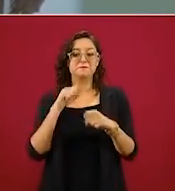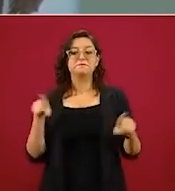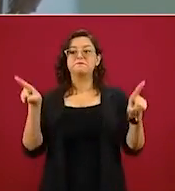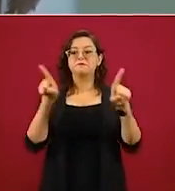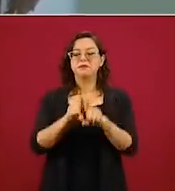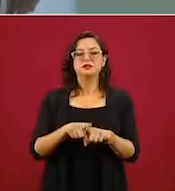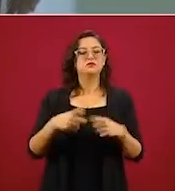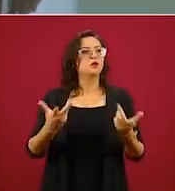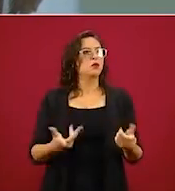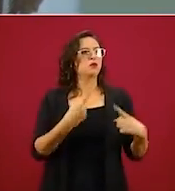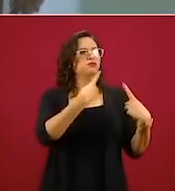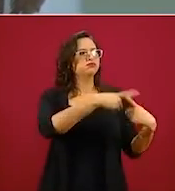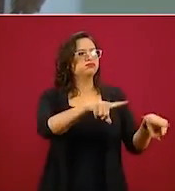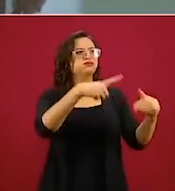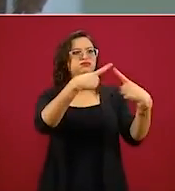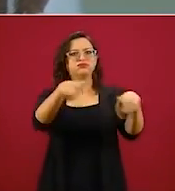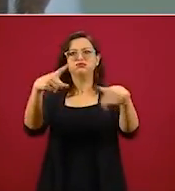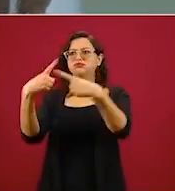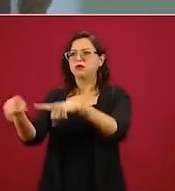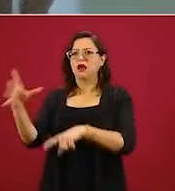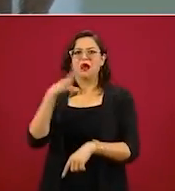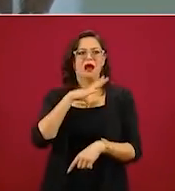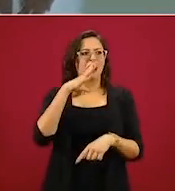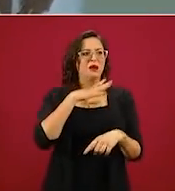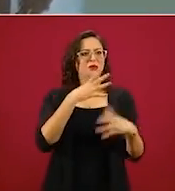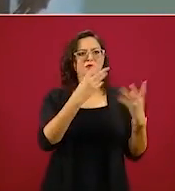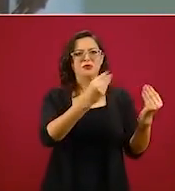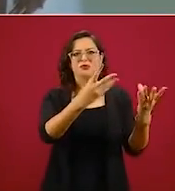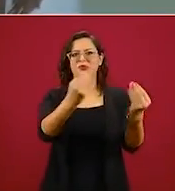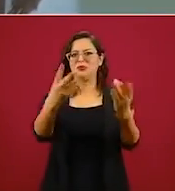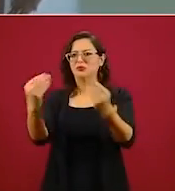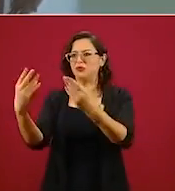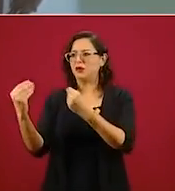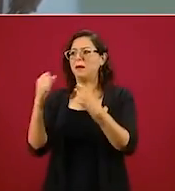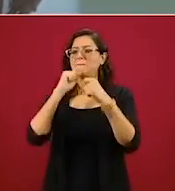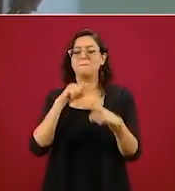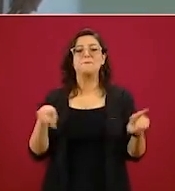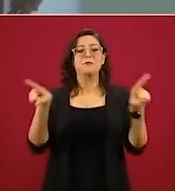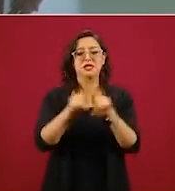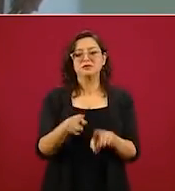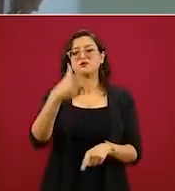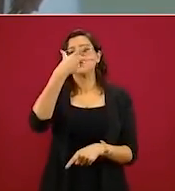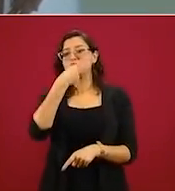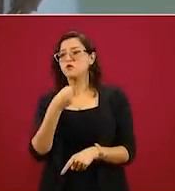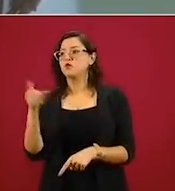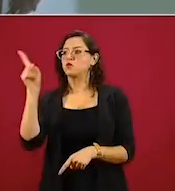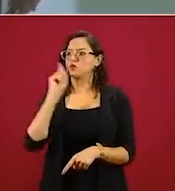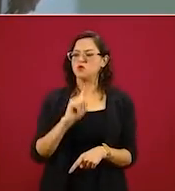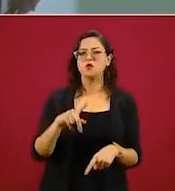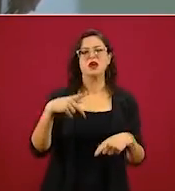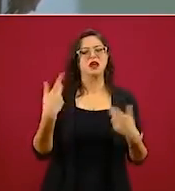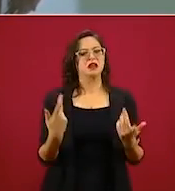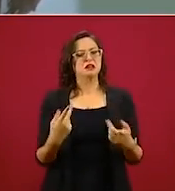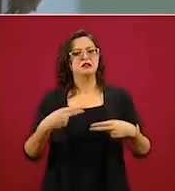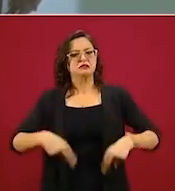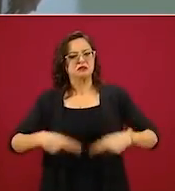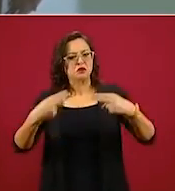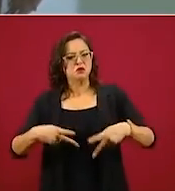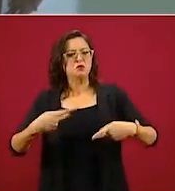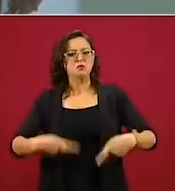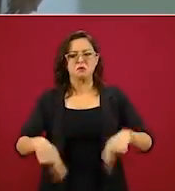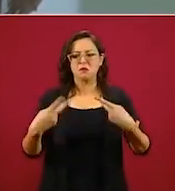los trazos de la vida de nuestra nación. Además, son grandes hombres y mujeres comerciantes, conforman un